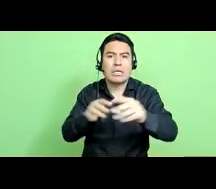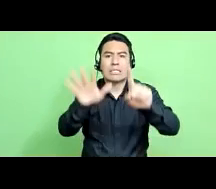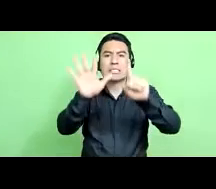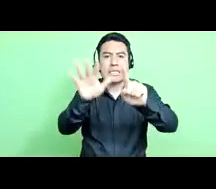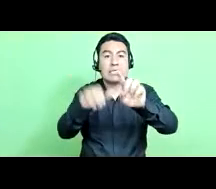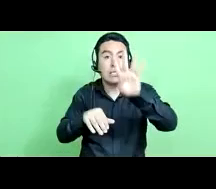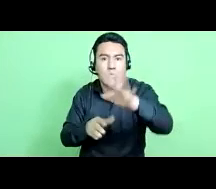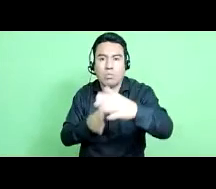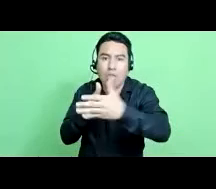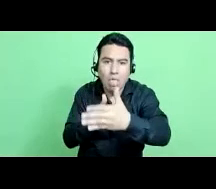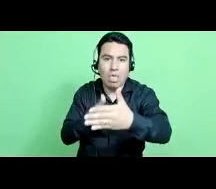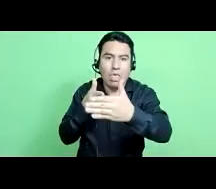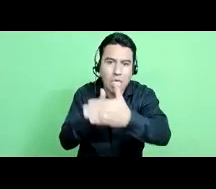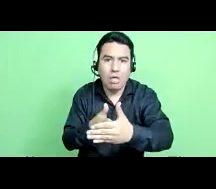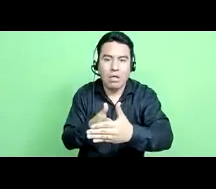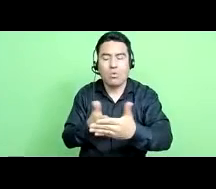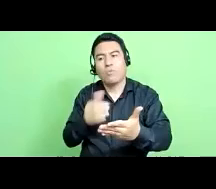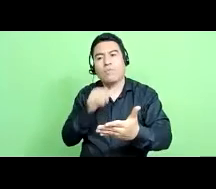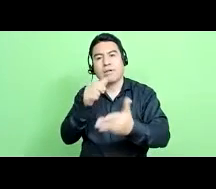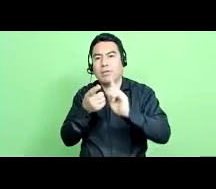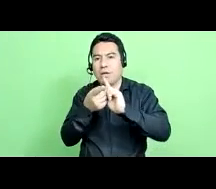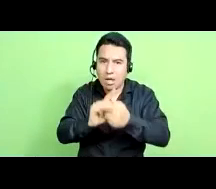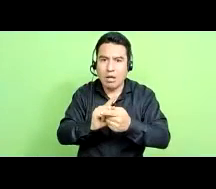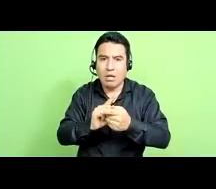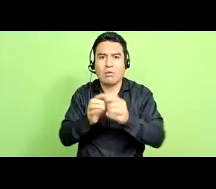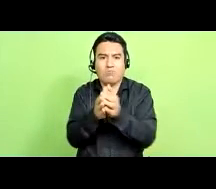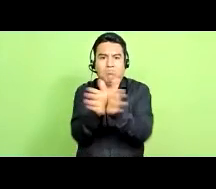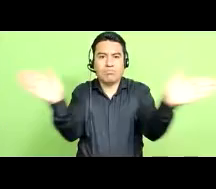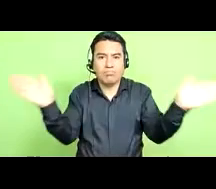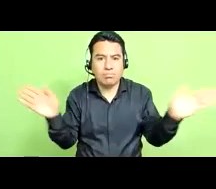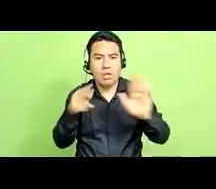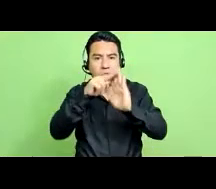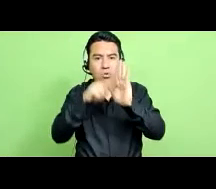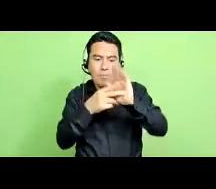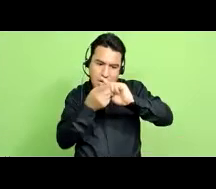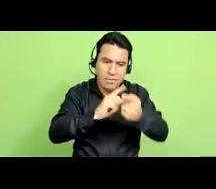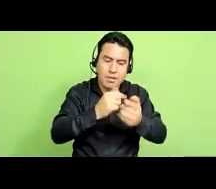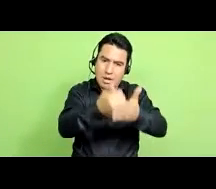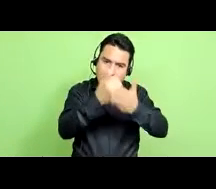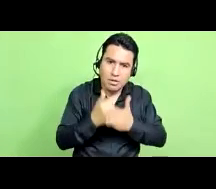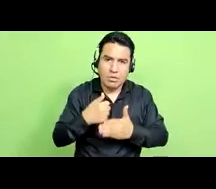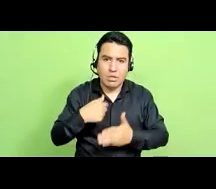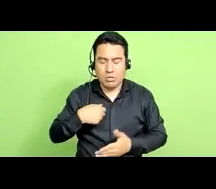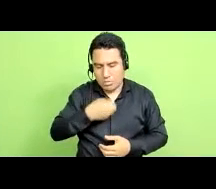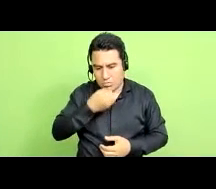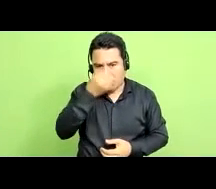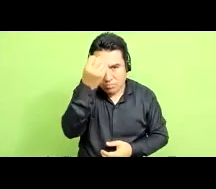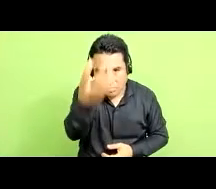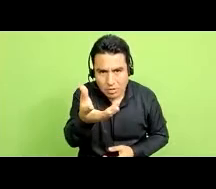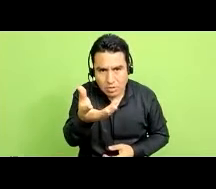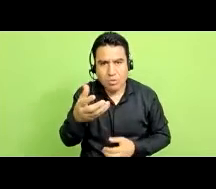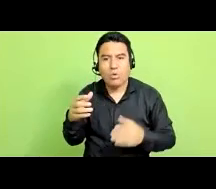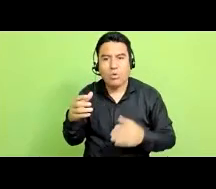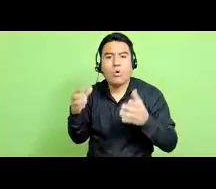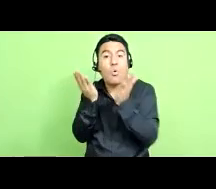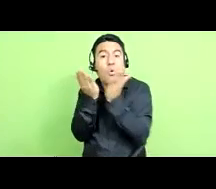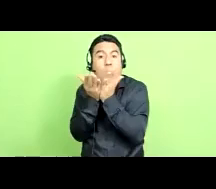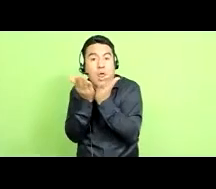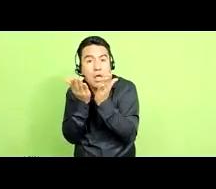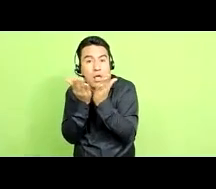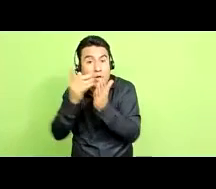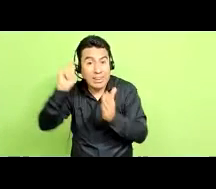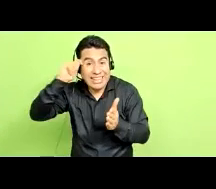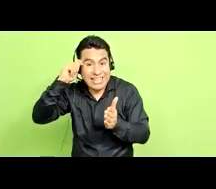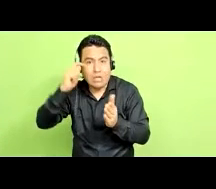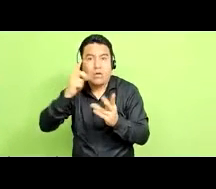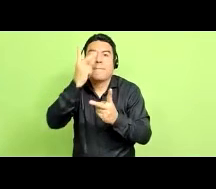esto tiene que aprobarse pues aquí aprovechar el cambio la norma yo propongo el con ingeniero hacer una visita con ustedes a